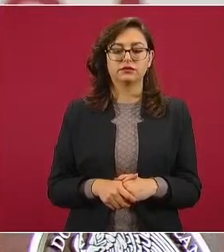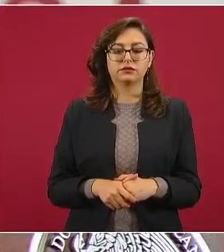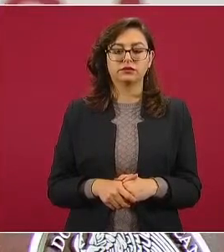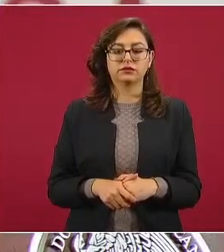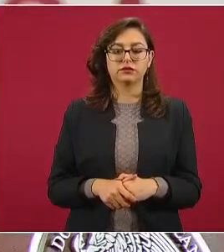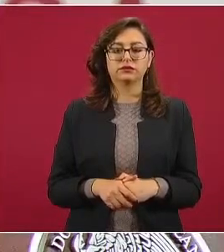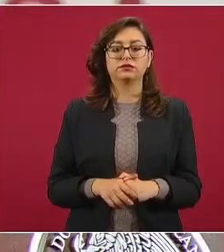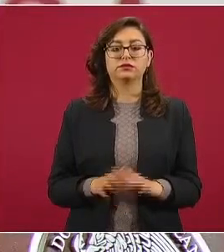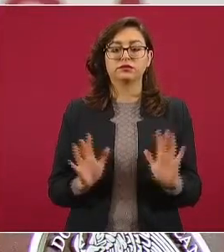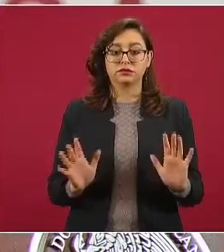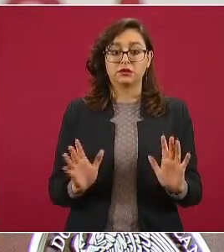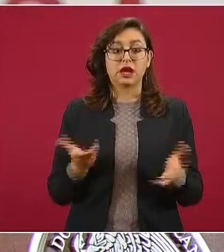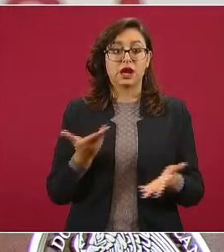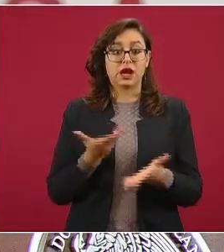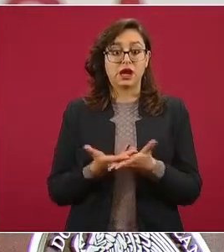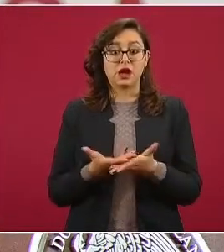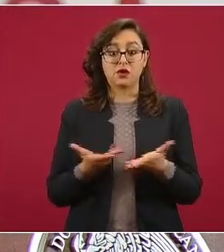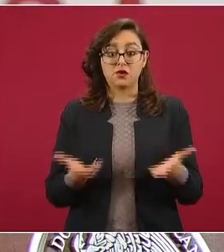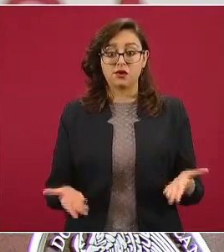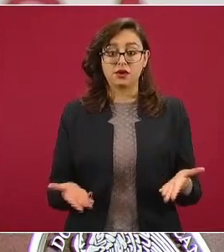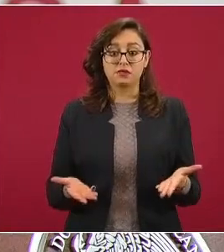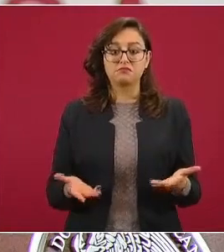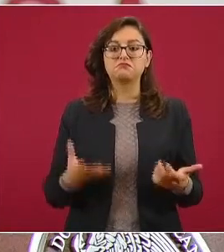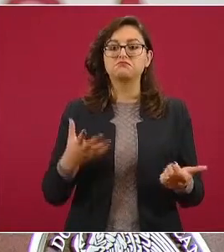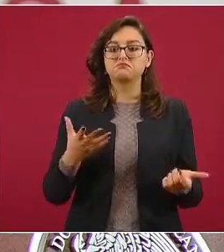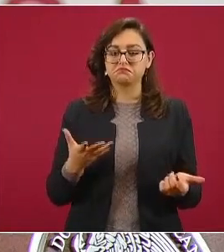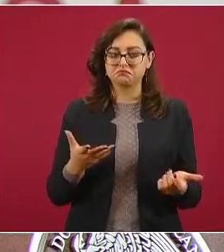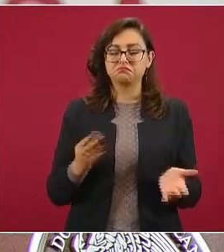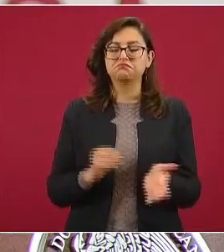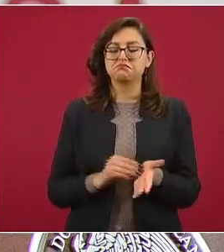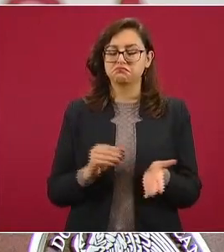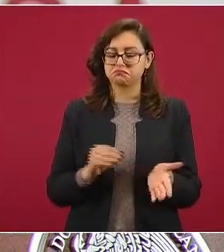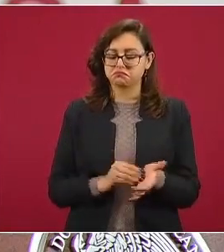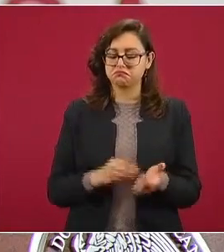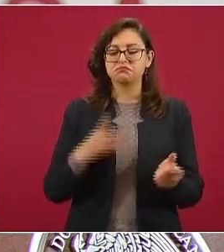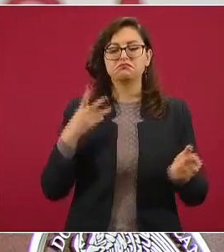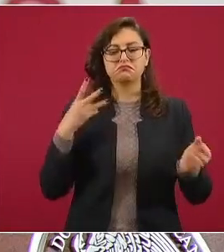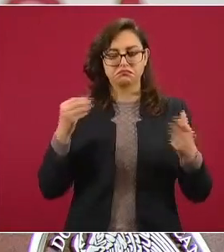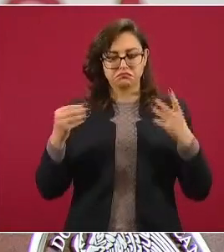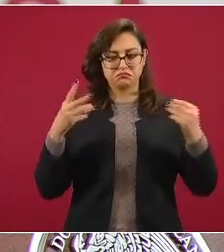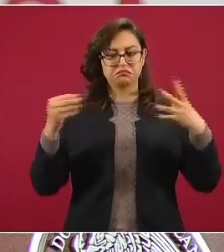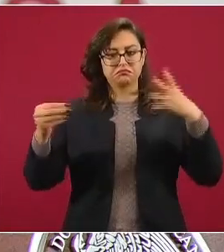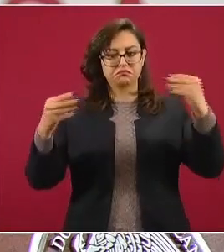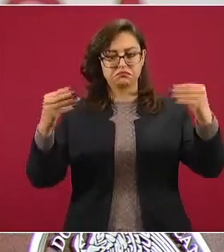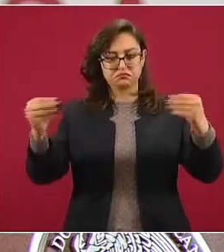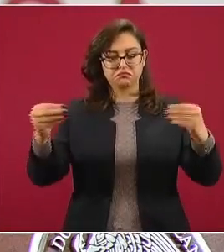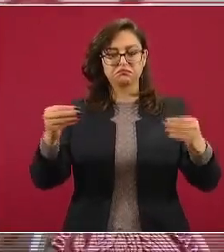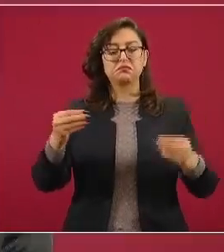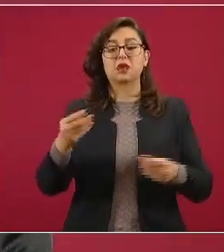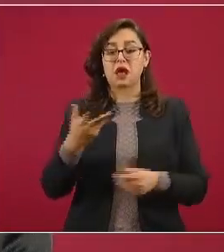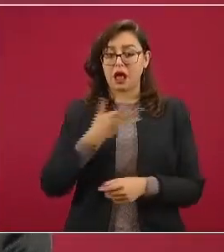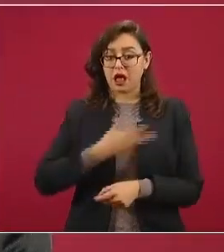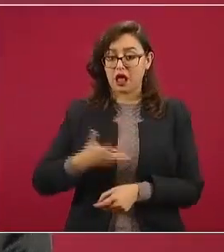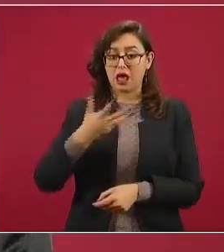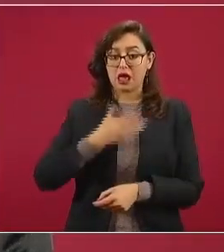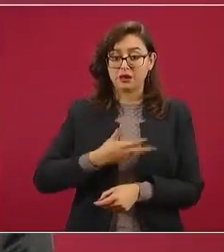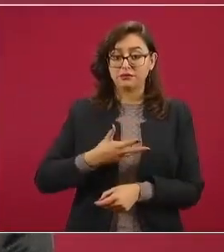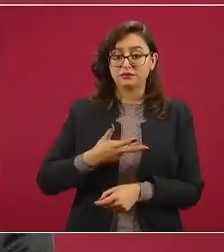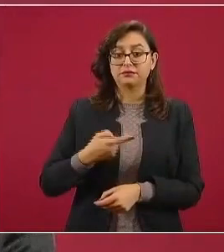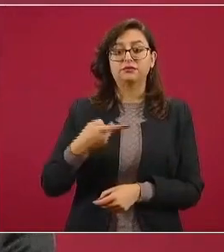hay contagios, pero afortunadamente, cosa que nos da mucho gusto,